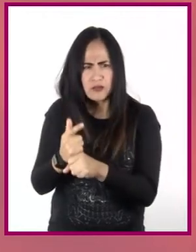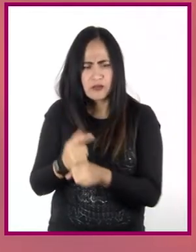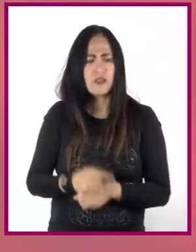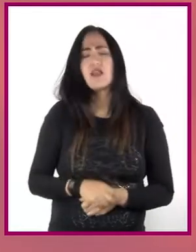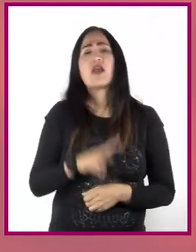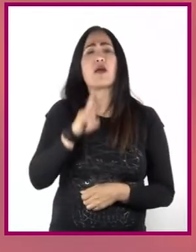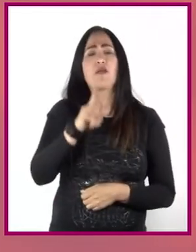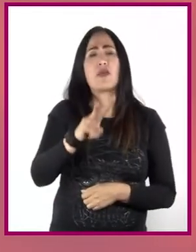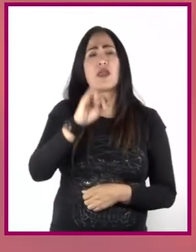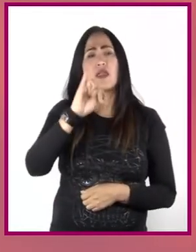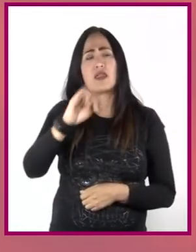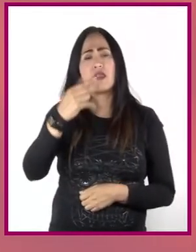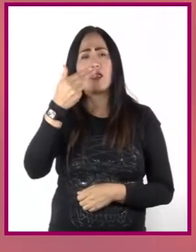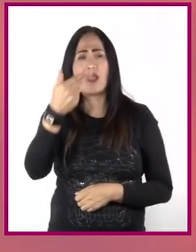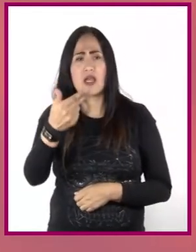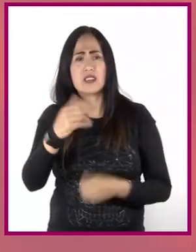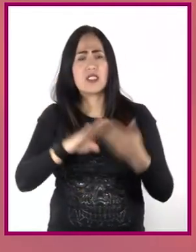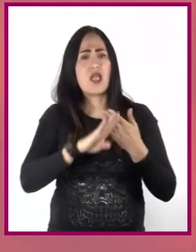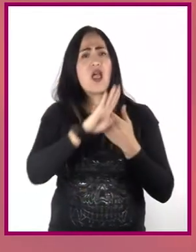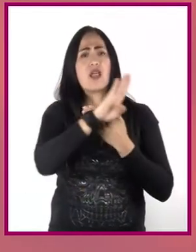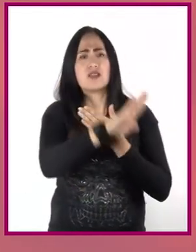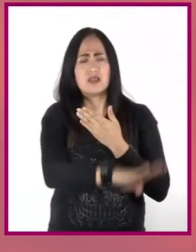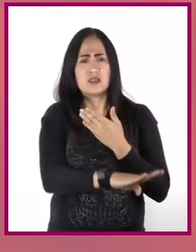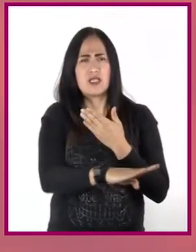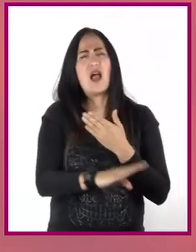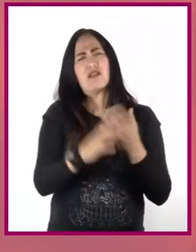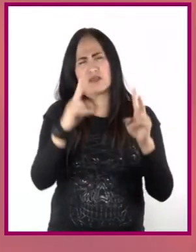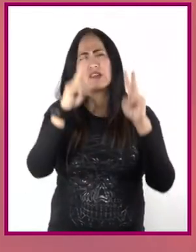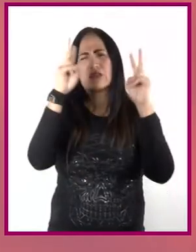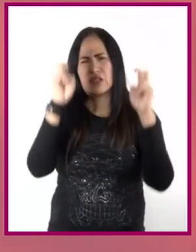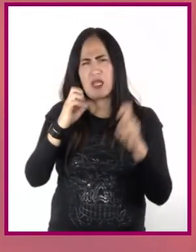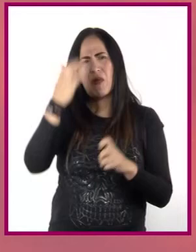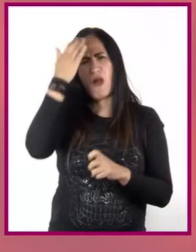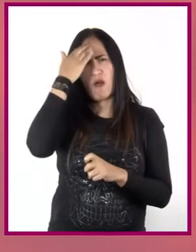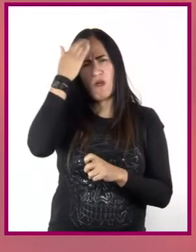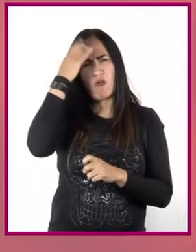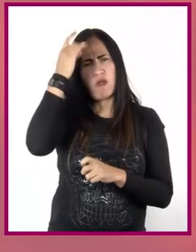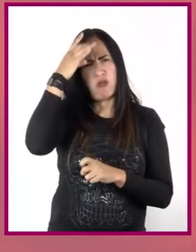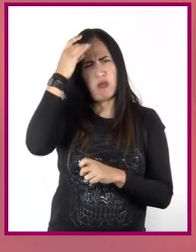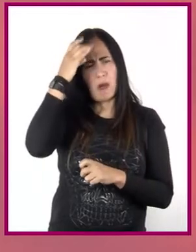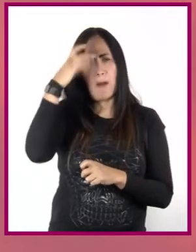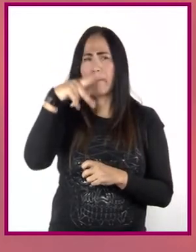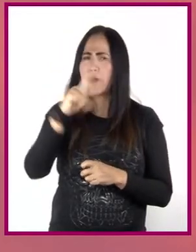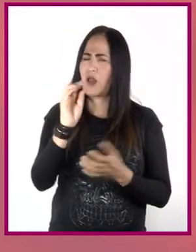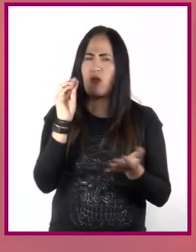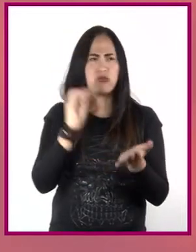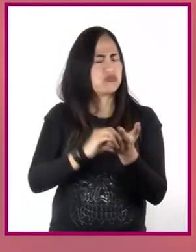A pesar de ser un tema muy conocido, sigue teniendo actualidad